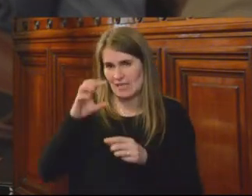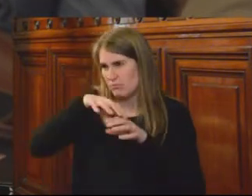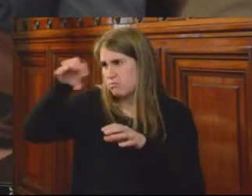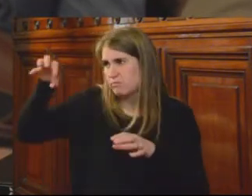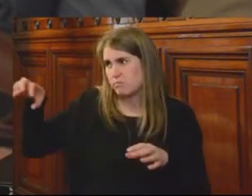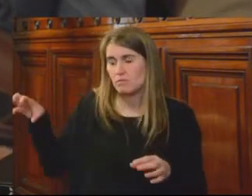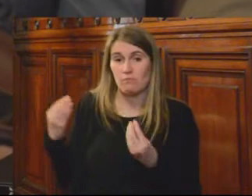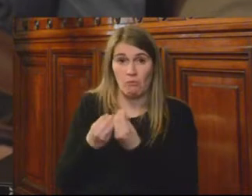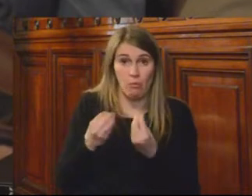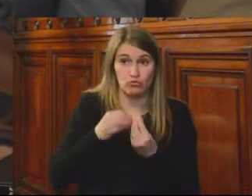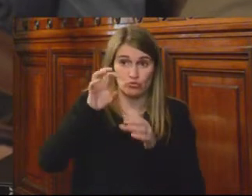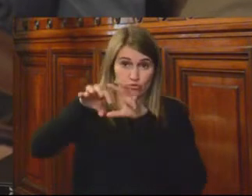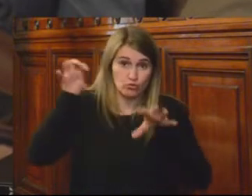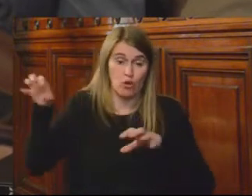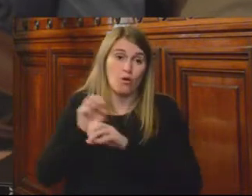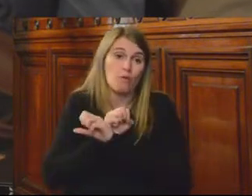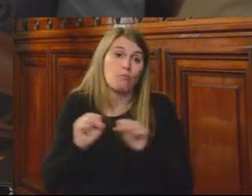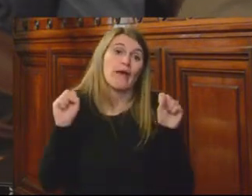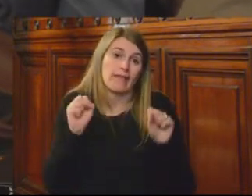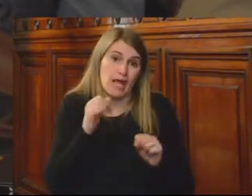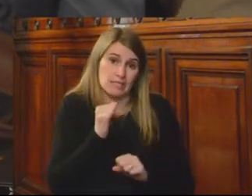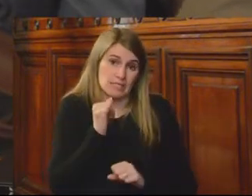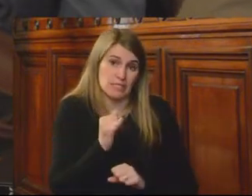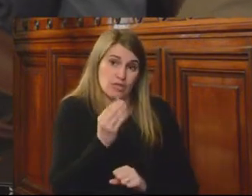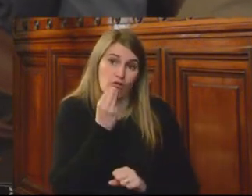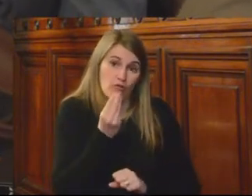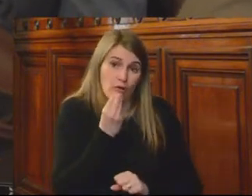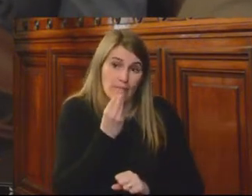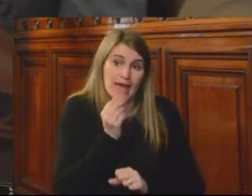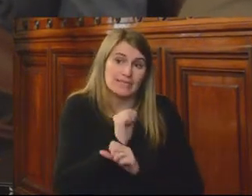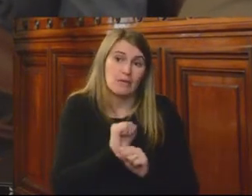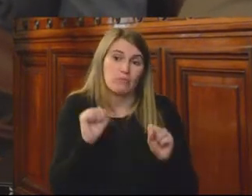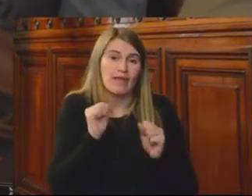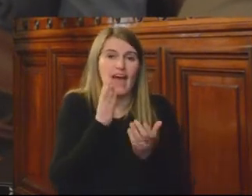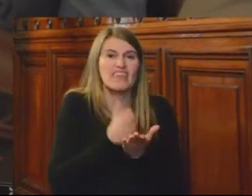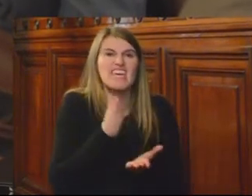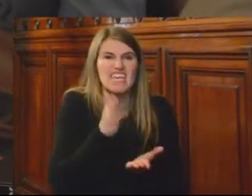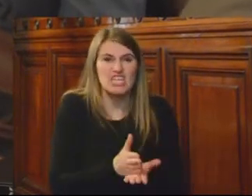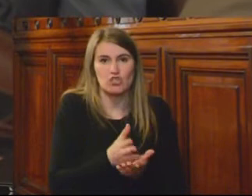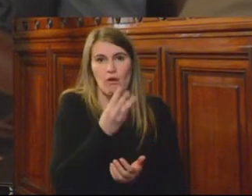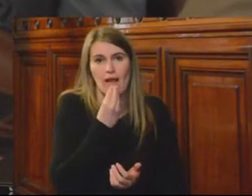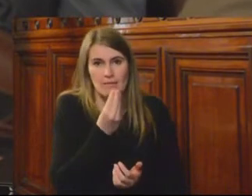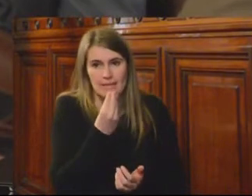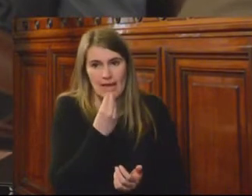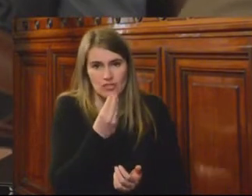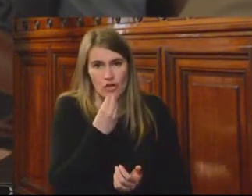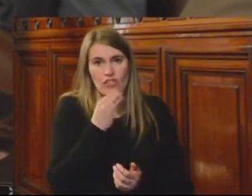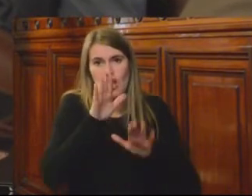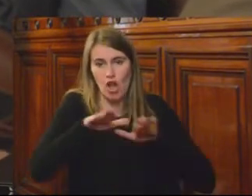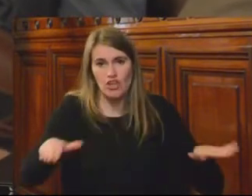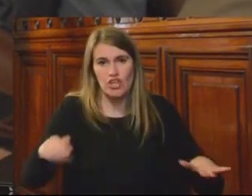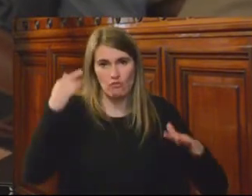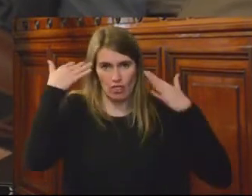educativas públicas, se pueda tener o se pueda gozar con el derecho a la alimentación de nuestros niños y adolescentes.